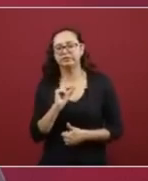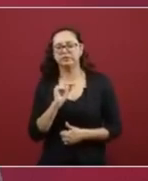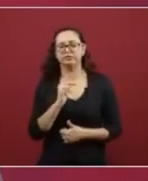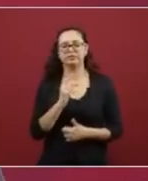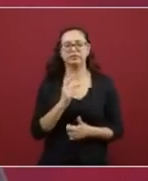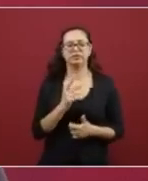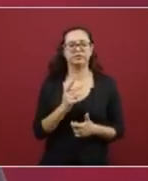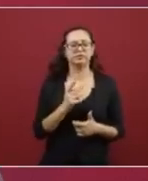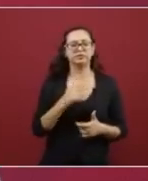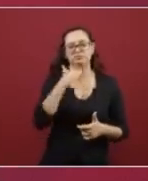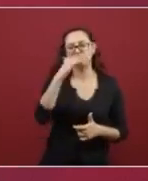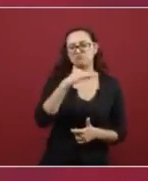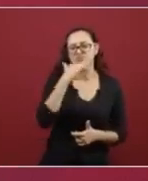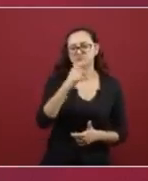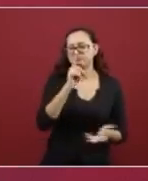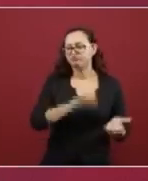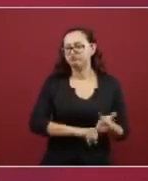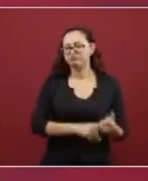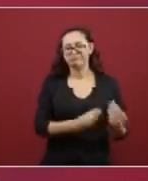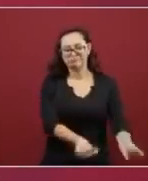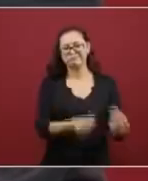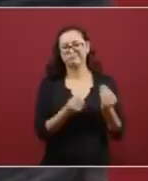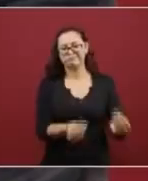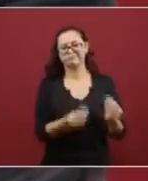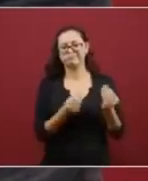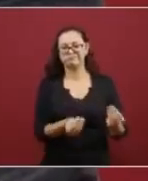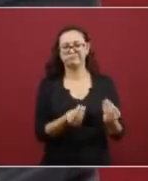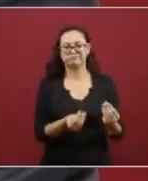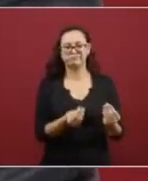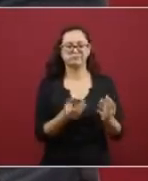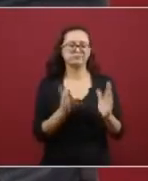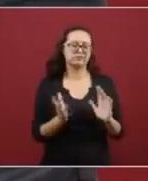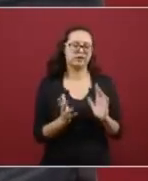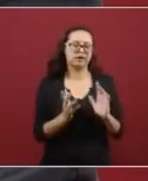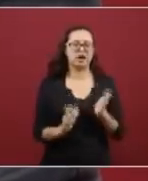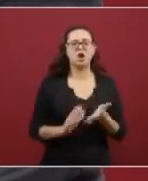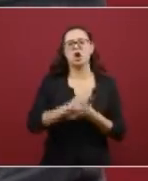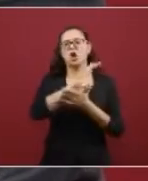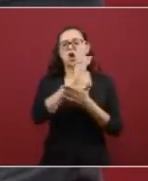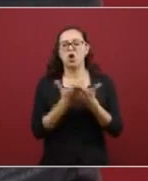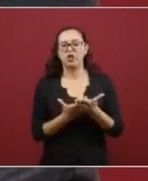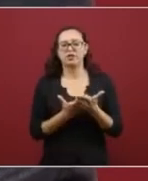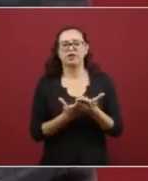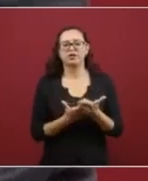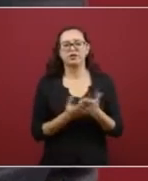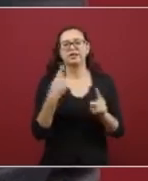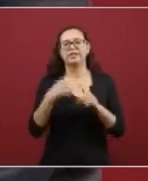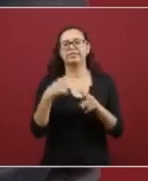y había corrupción. Se entregaba el contrato a